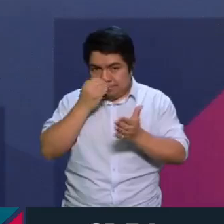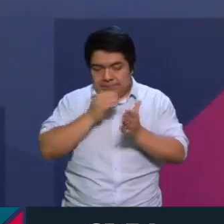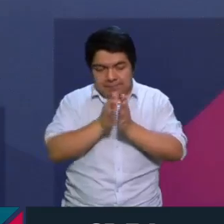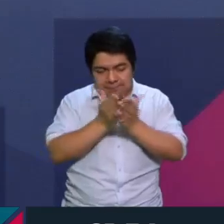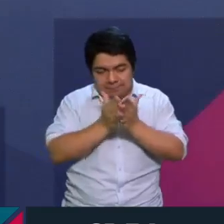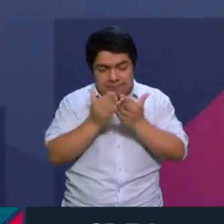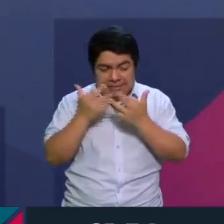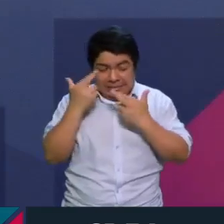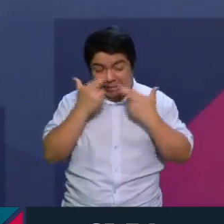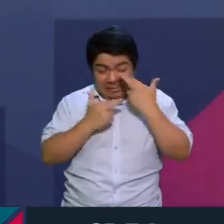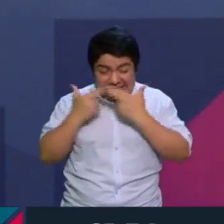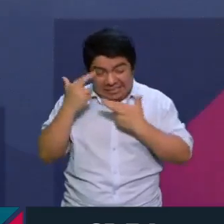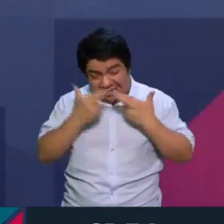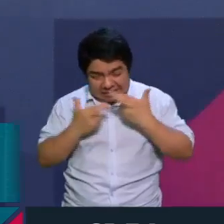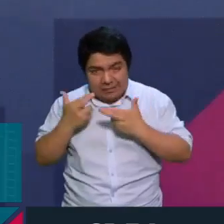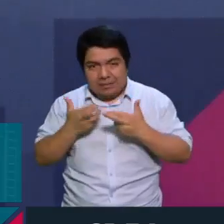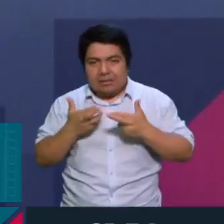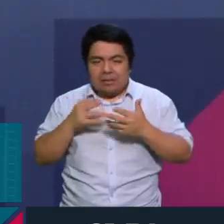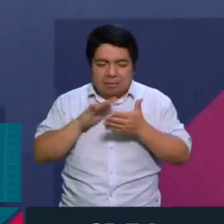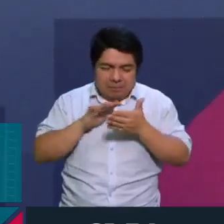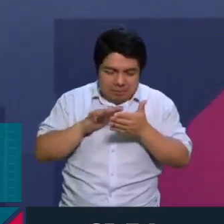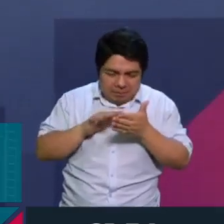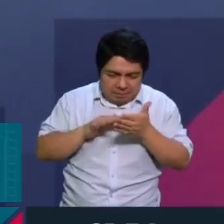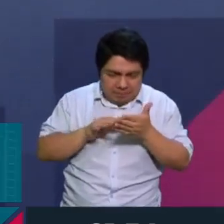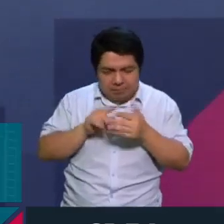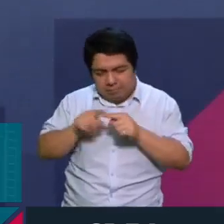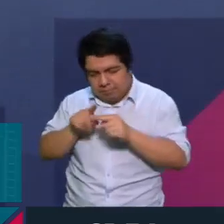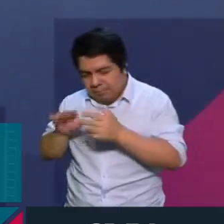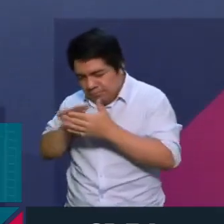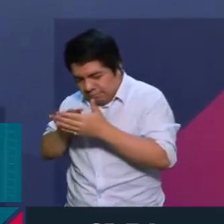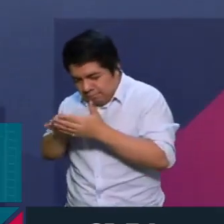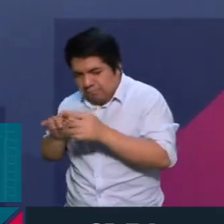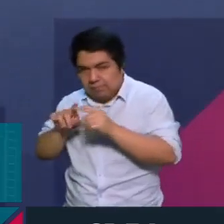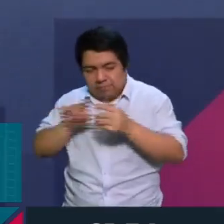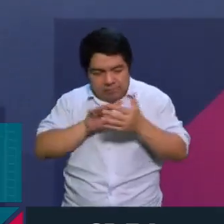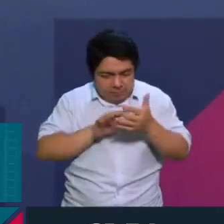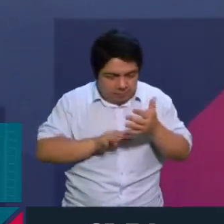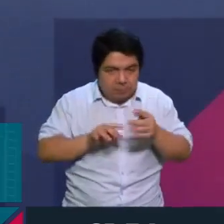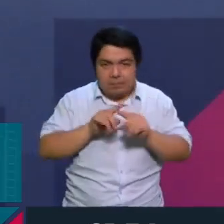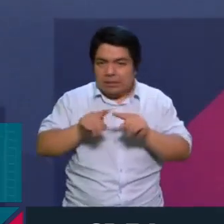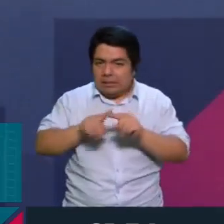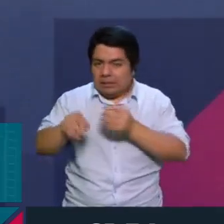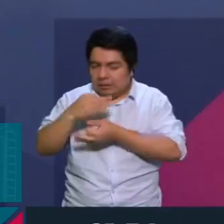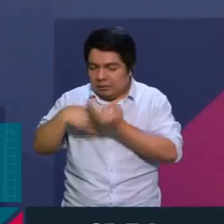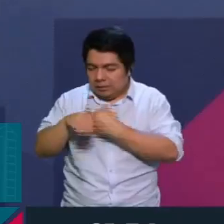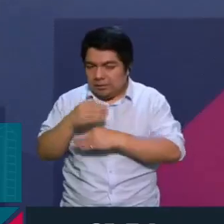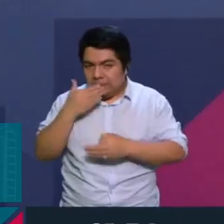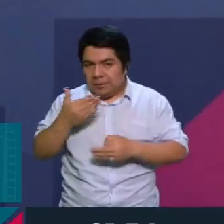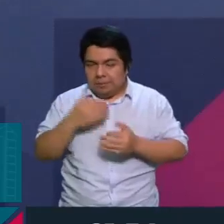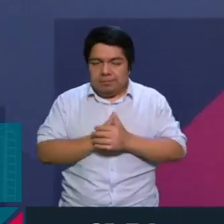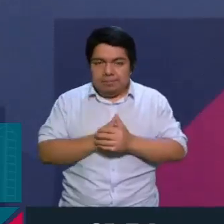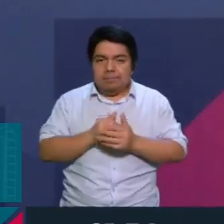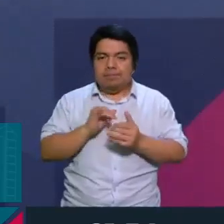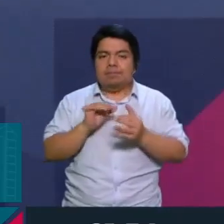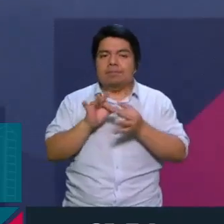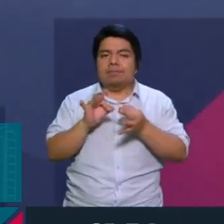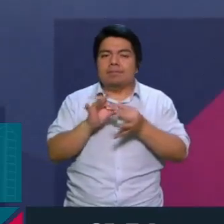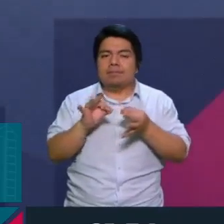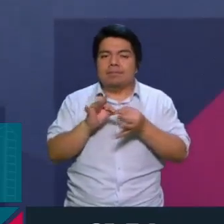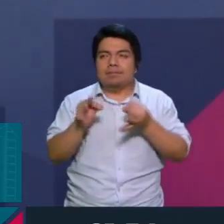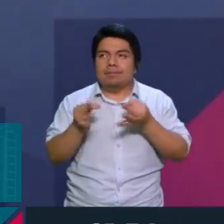que chiquiteárselo, ¿no? Y hay que leerlo de diferentes formas. Es muy interesante cómo cuenta también